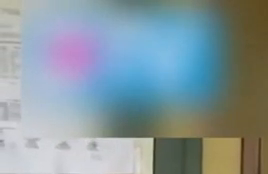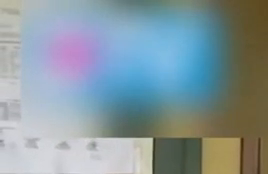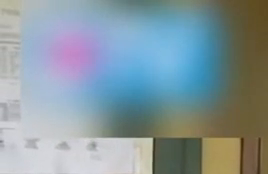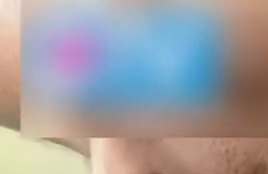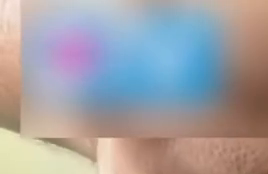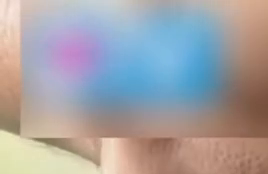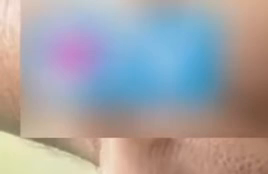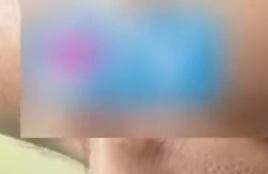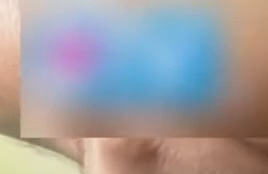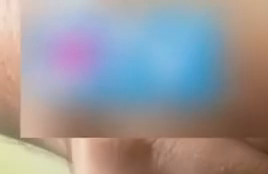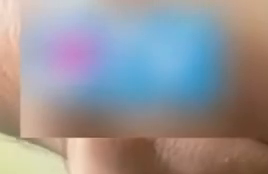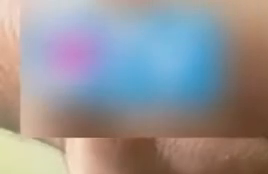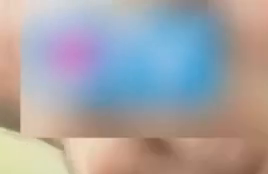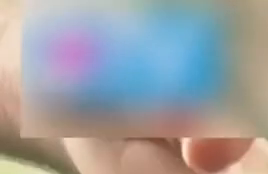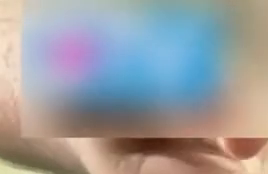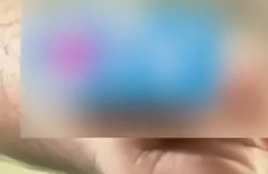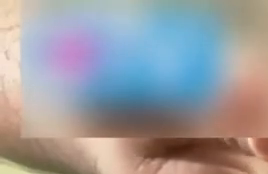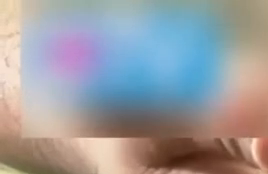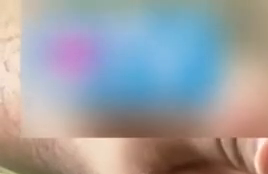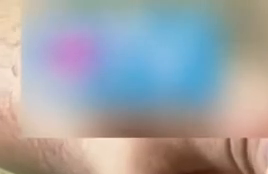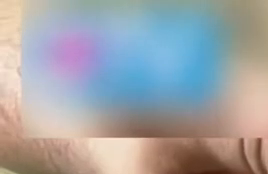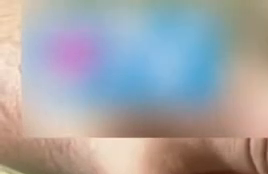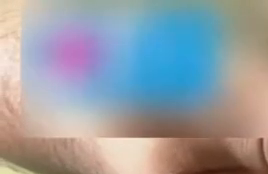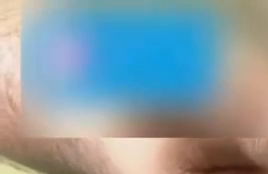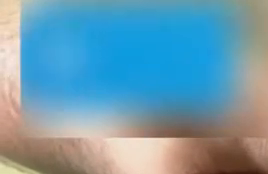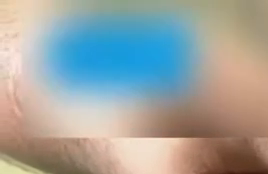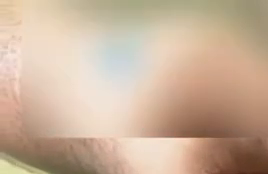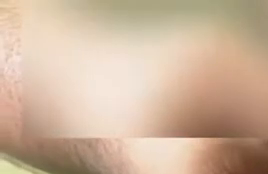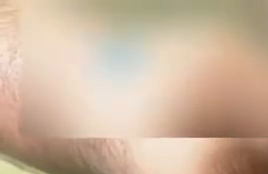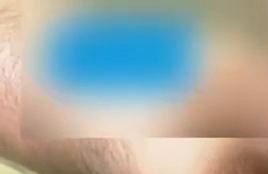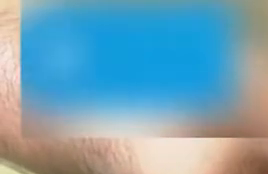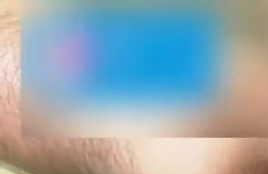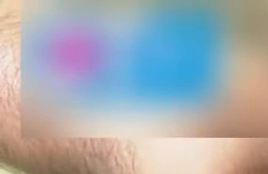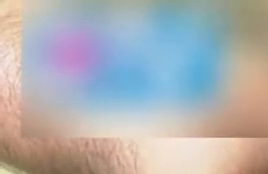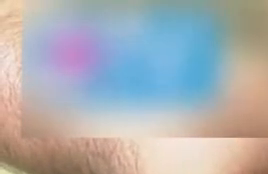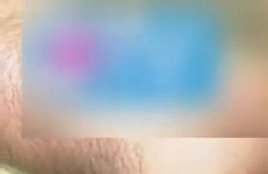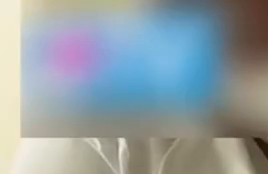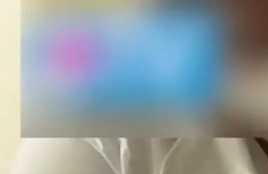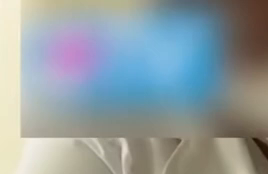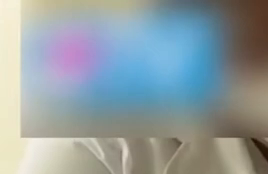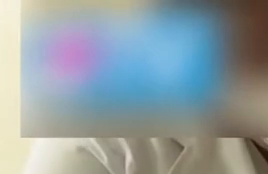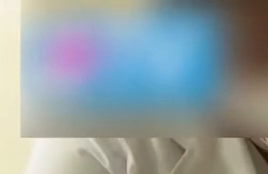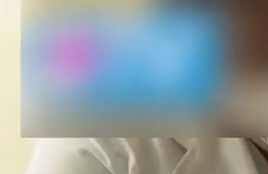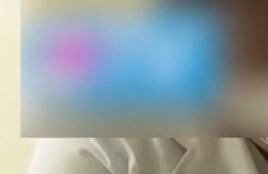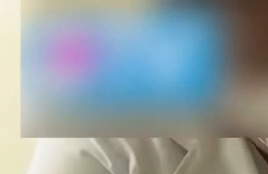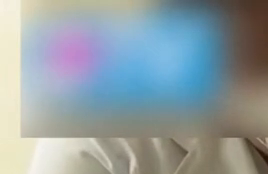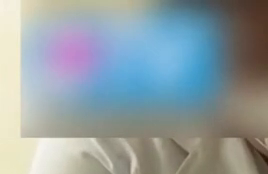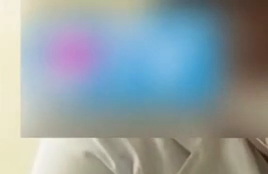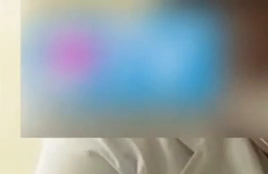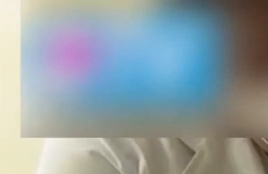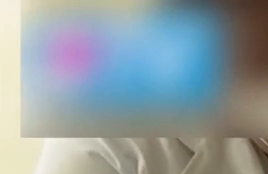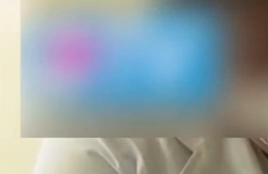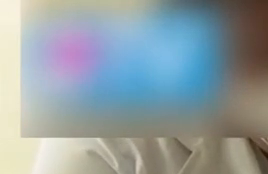sábado. Managua y Chinandega son los departamentos donde estarán aplicando las segundas dosis de vacunas Sputnik a